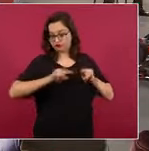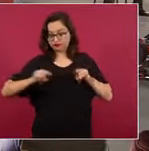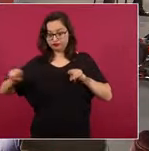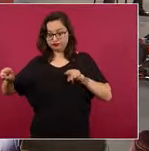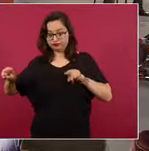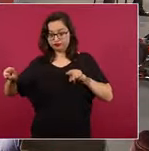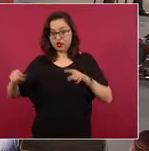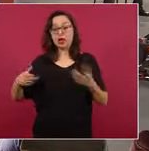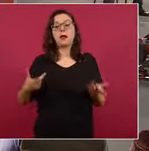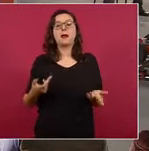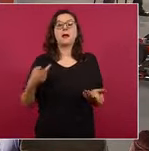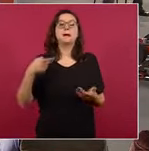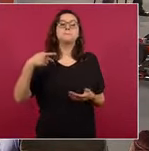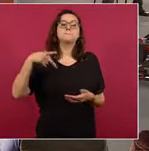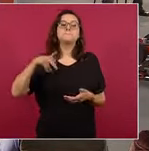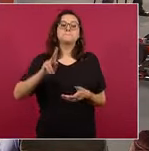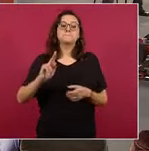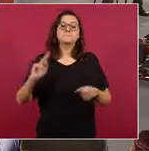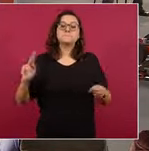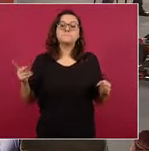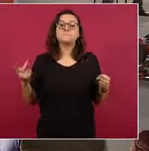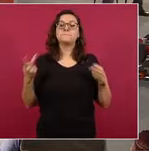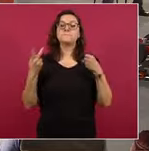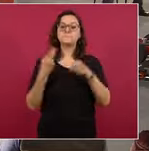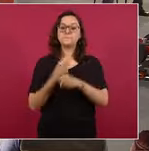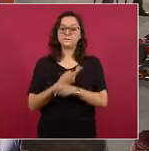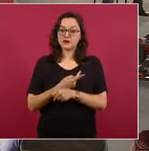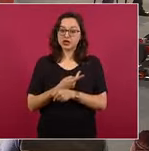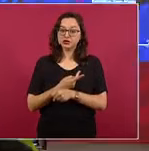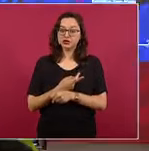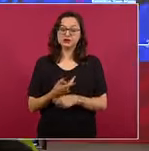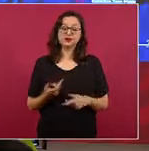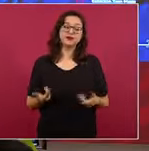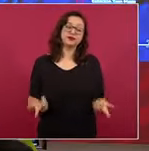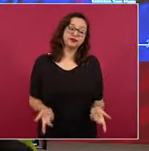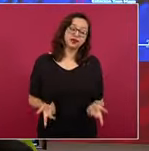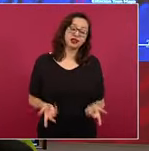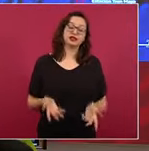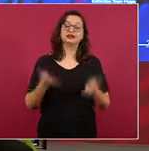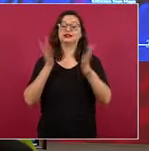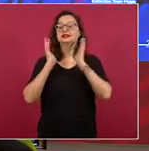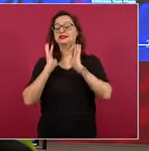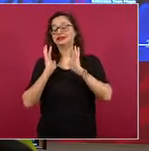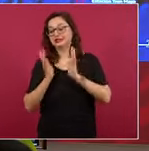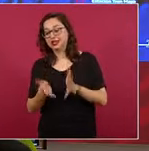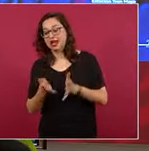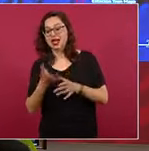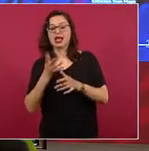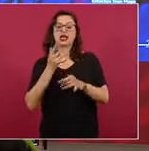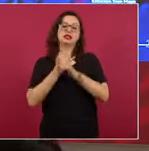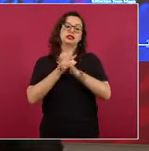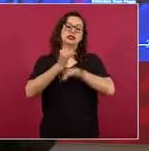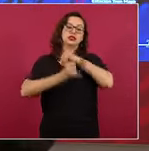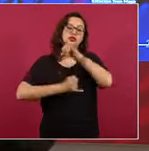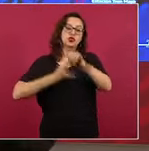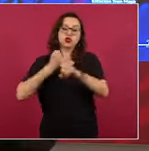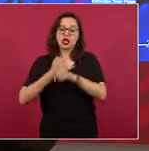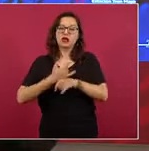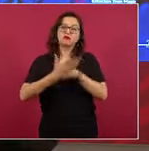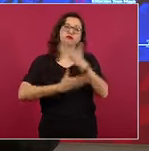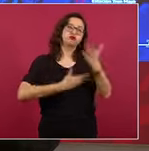resulta que aun cuando esto ya está resuelto en todas las instancias internacionales, porque